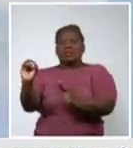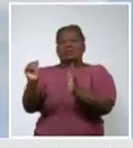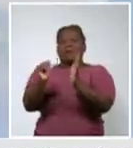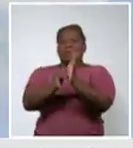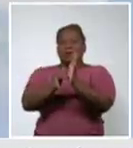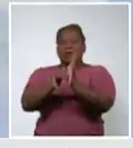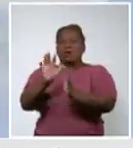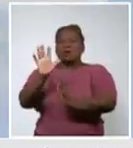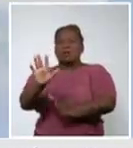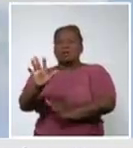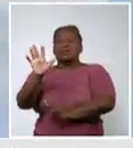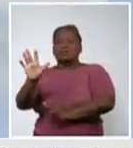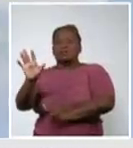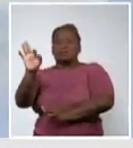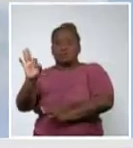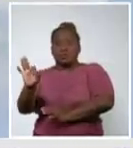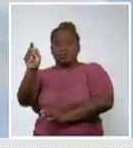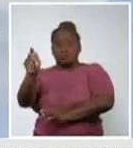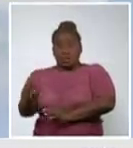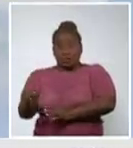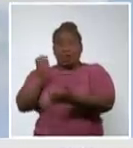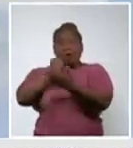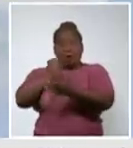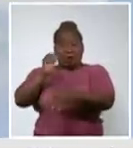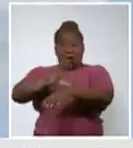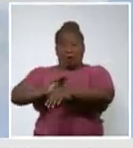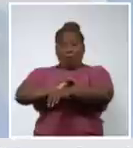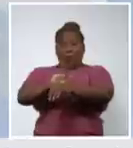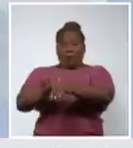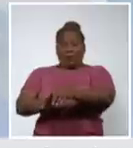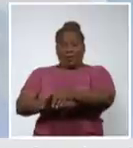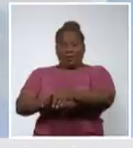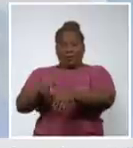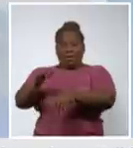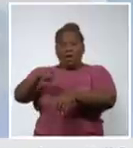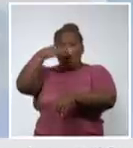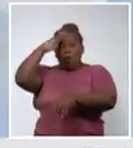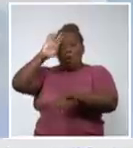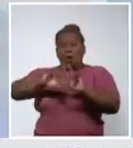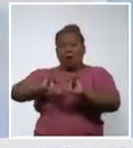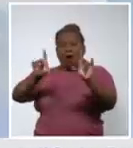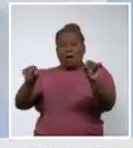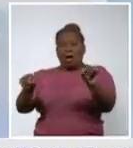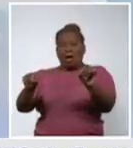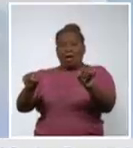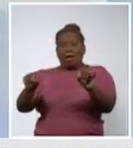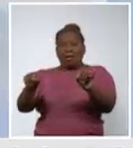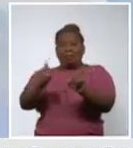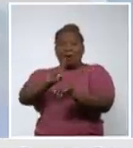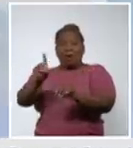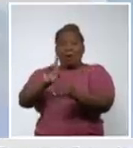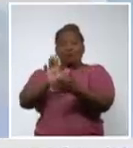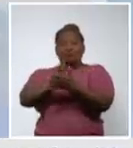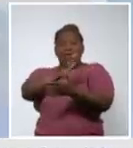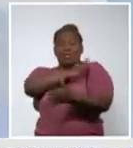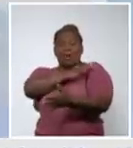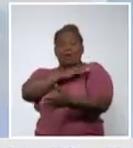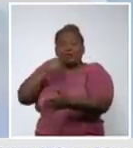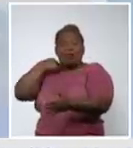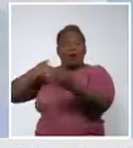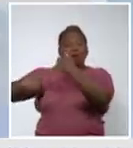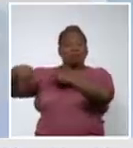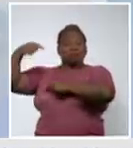60.558 pacientes que se han diagnosticado con la enfermedad en nuestro país desde el 11 de marzo, desde hace un año.